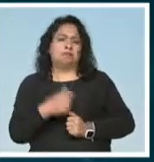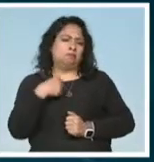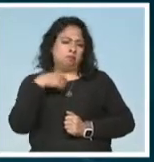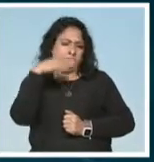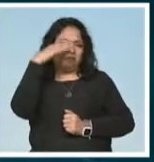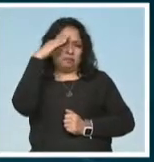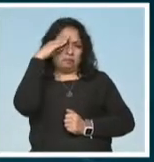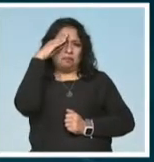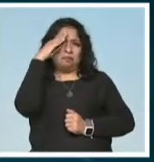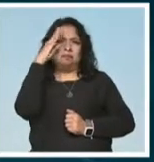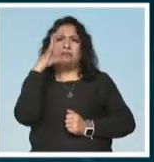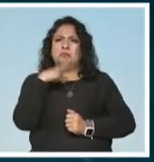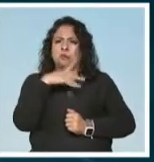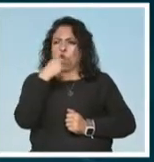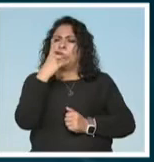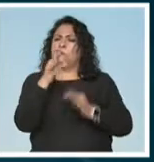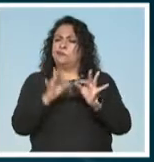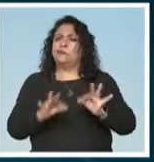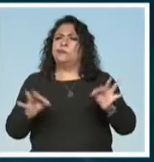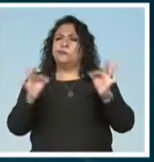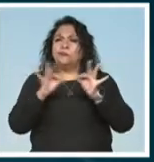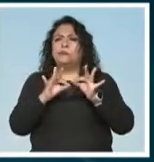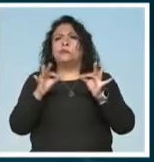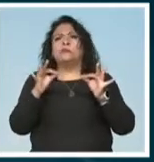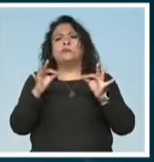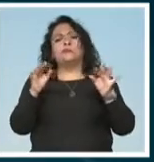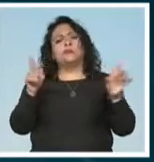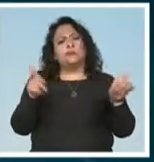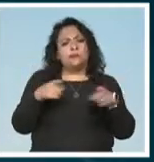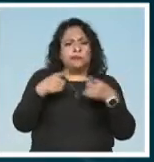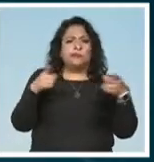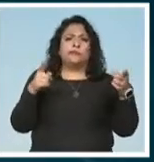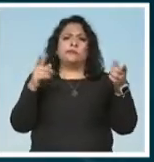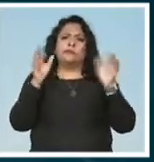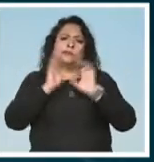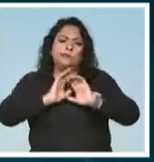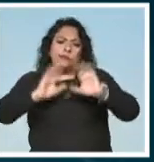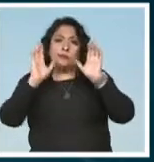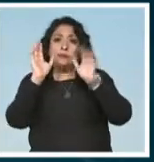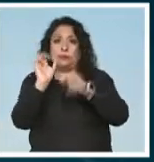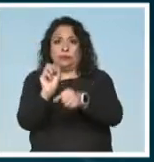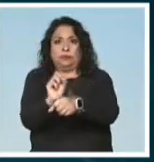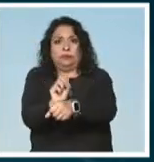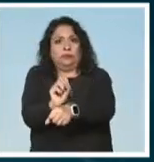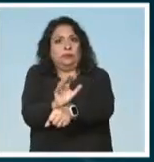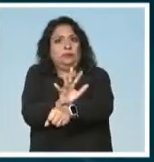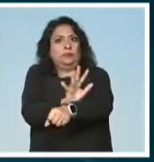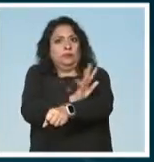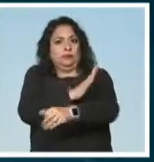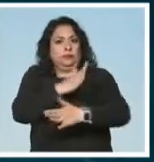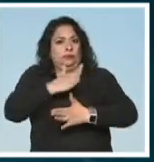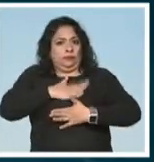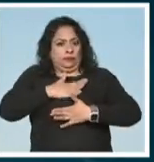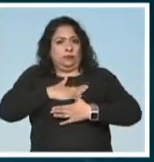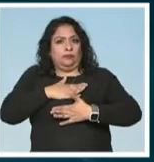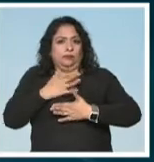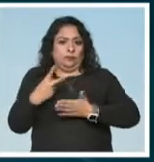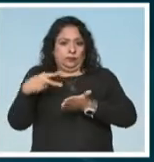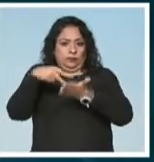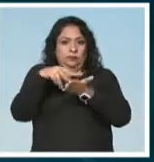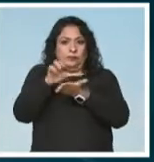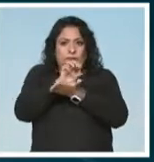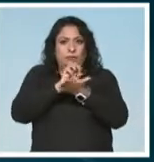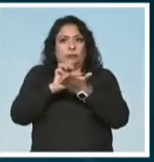Pienso que hay una cosa que es muy importante cuando tocamos o cantamos, es que la emoción es algo que nosotros en el escenario tenemos